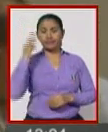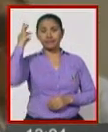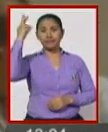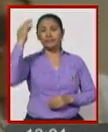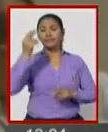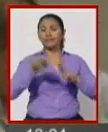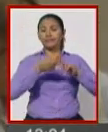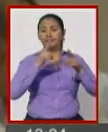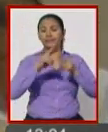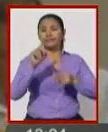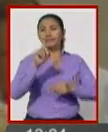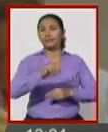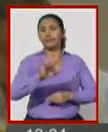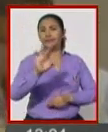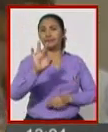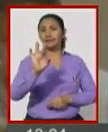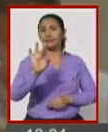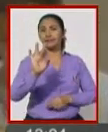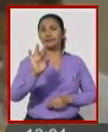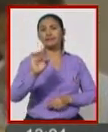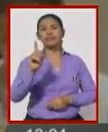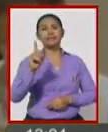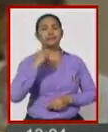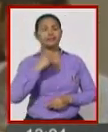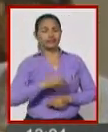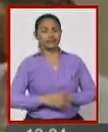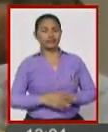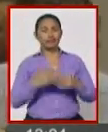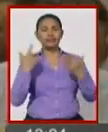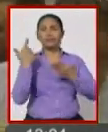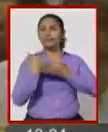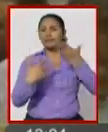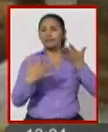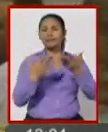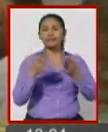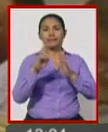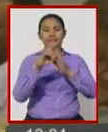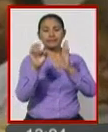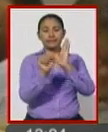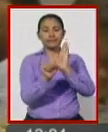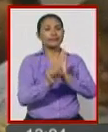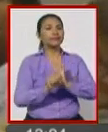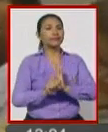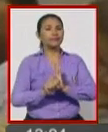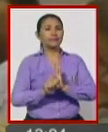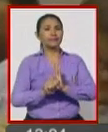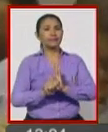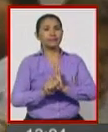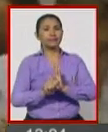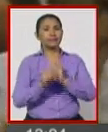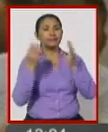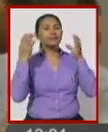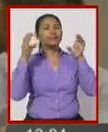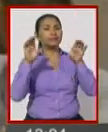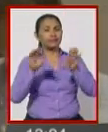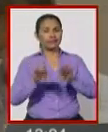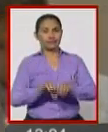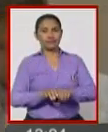del artículo 181, se hace la resolución del contrato.